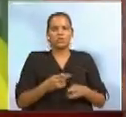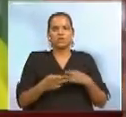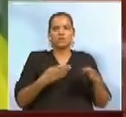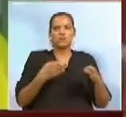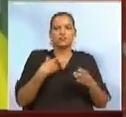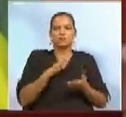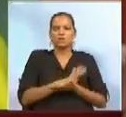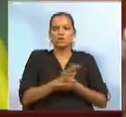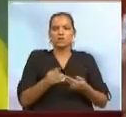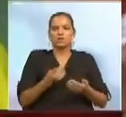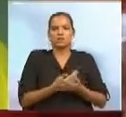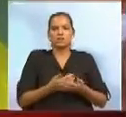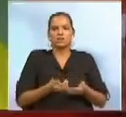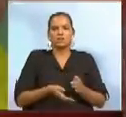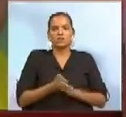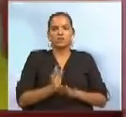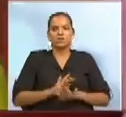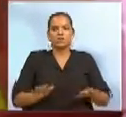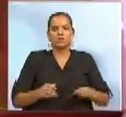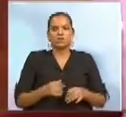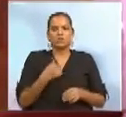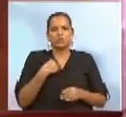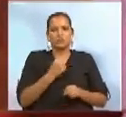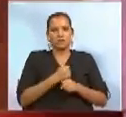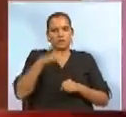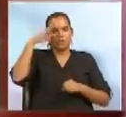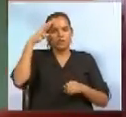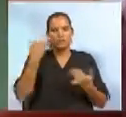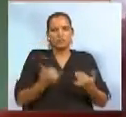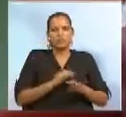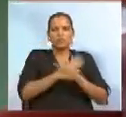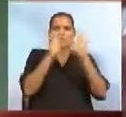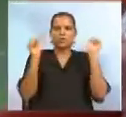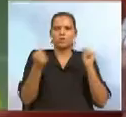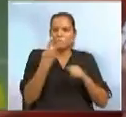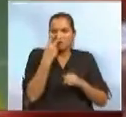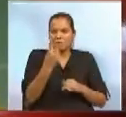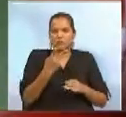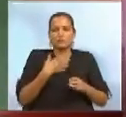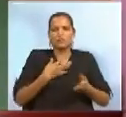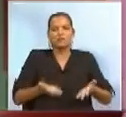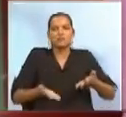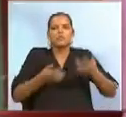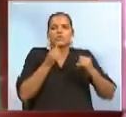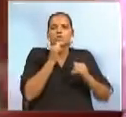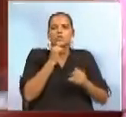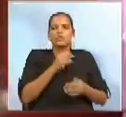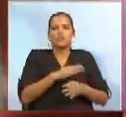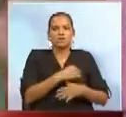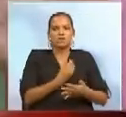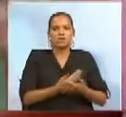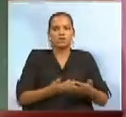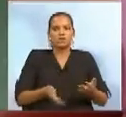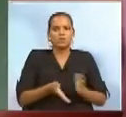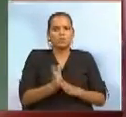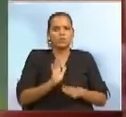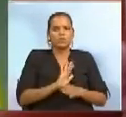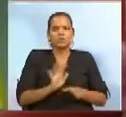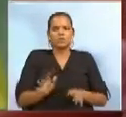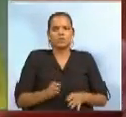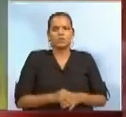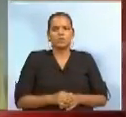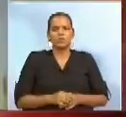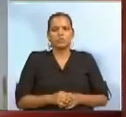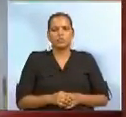he perdido todo mi trabajo. Yo trabajo de guardia, ahora que salgo por la mañana, la novedad, donde yo no alcancé a movilizar